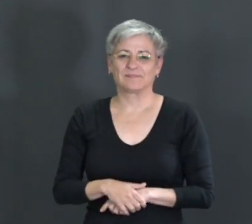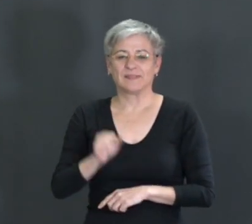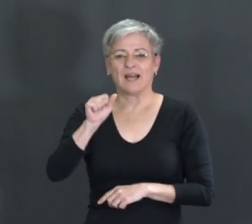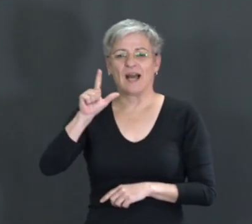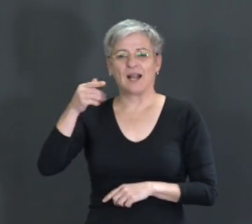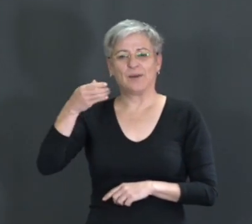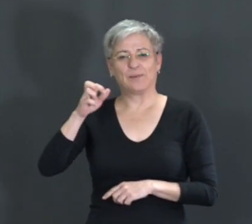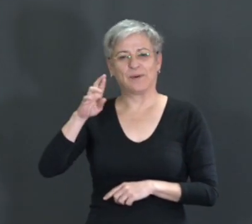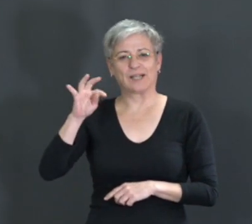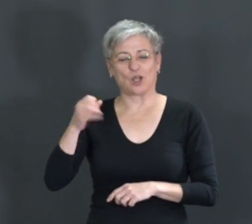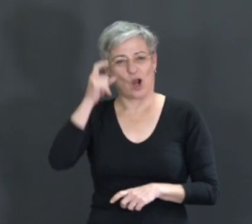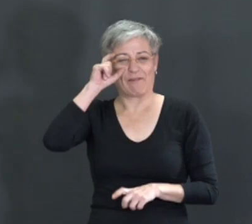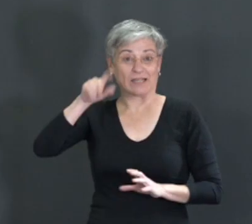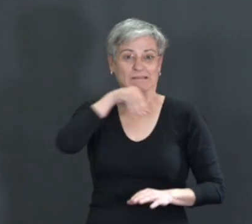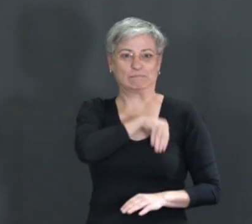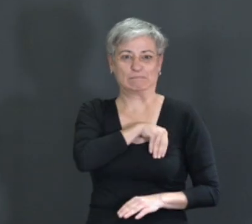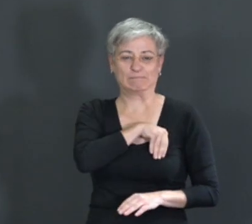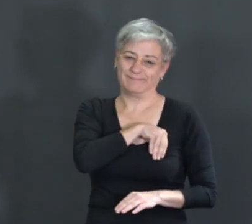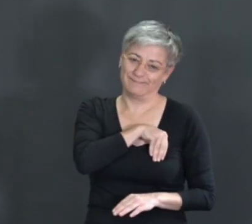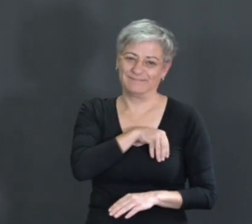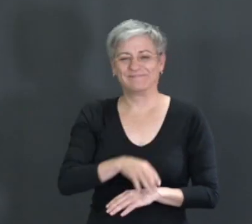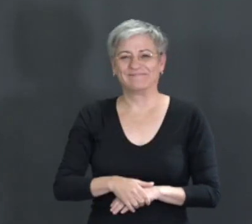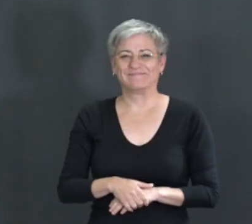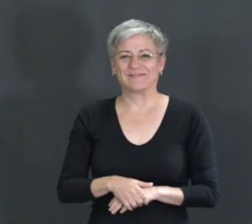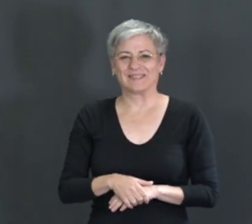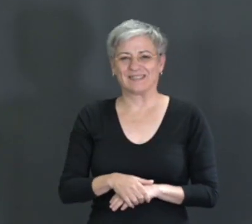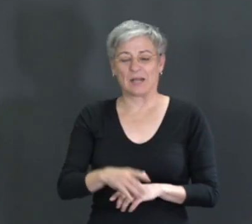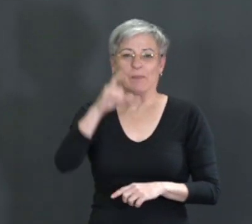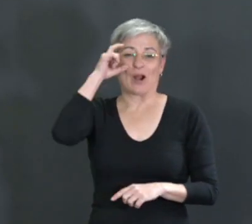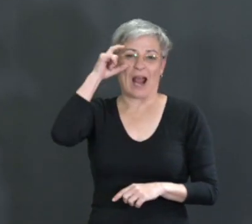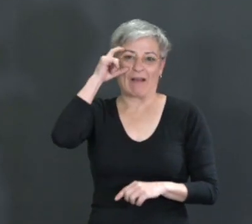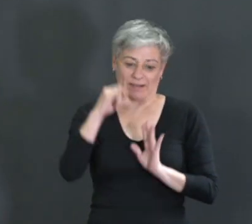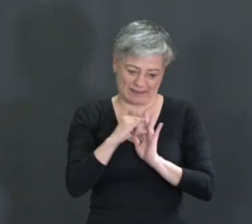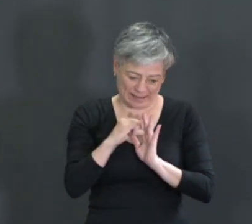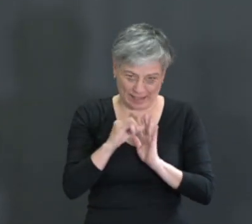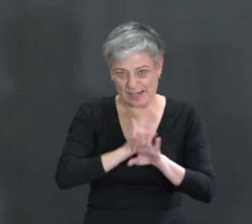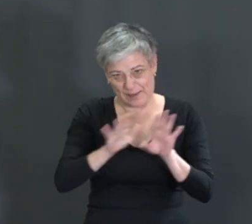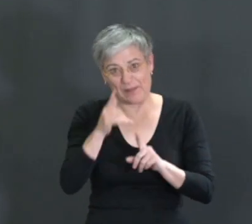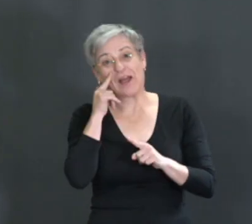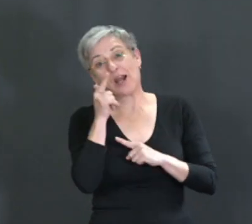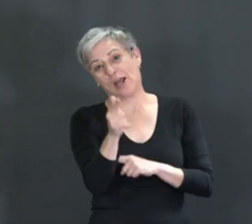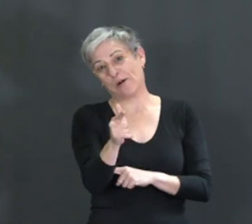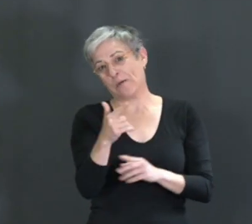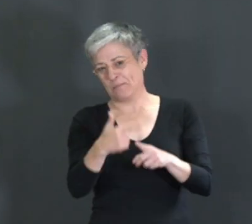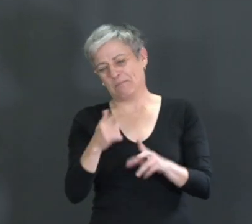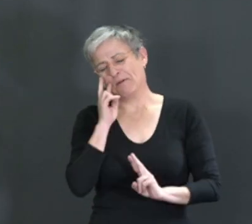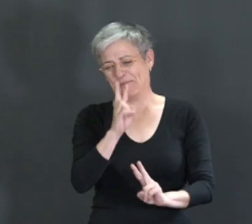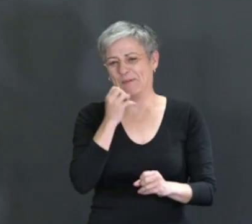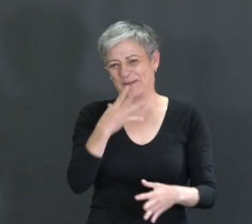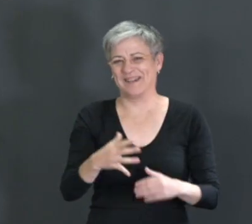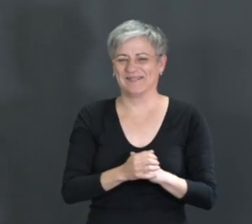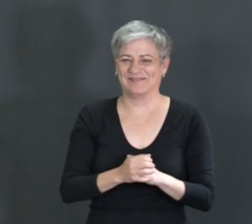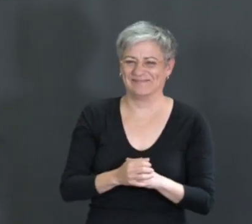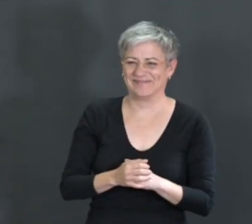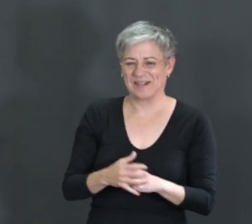Alberto se ha guardado las gafas. Bueno, son de cerca problemas, como estamos a media distancia. Para